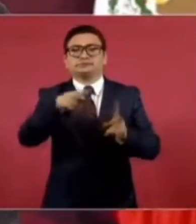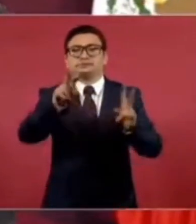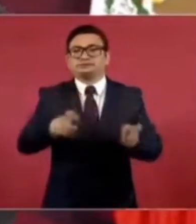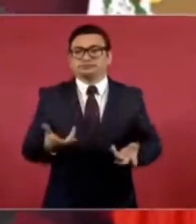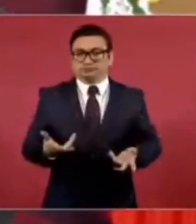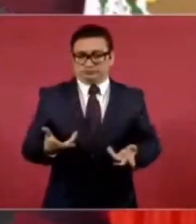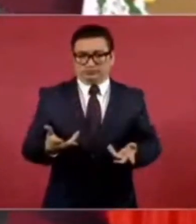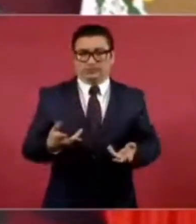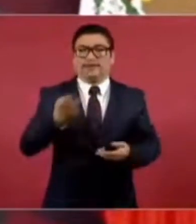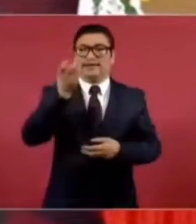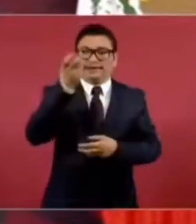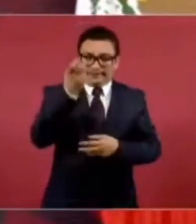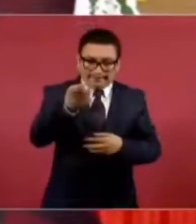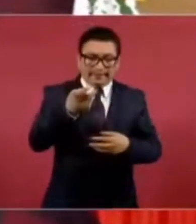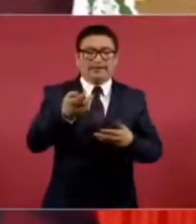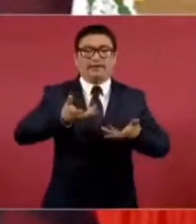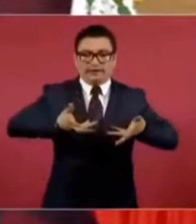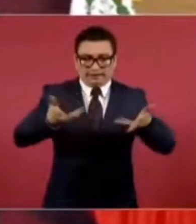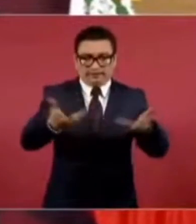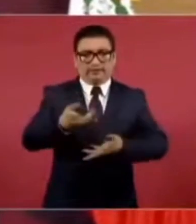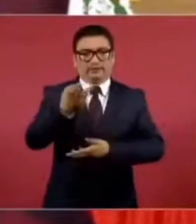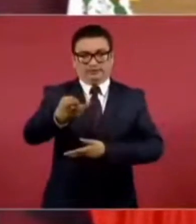Eso es lo que se está haciendo